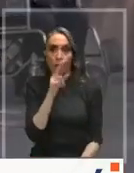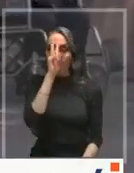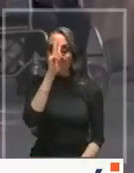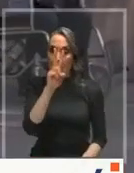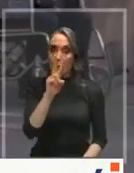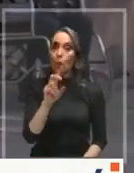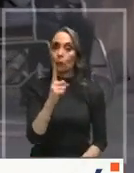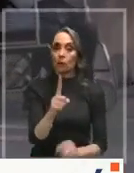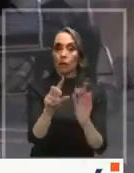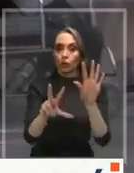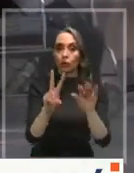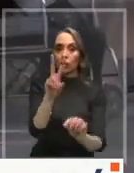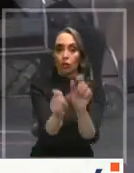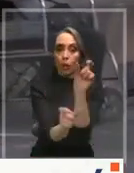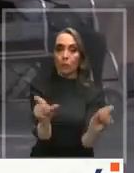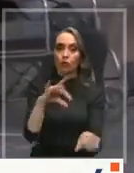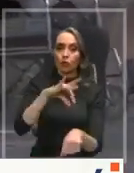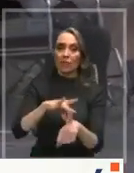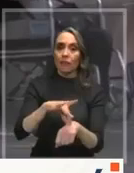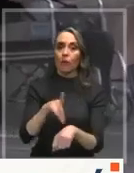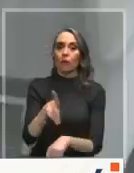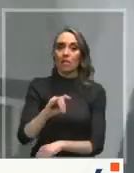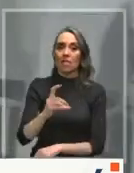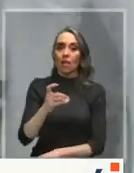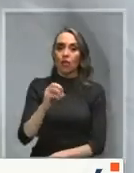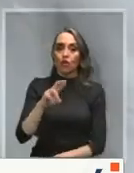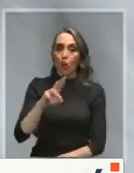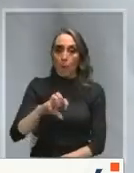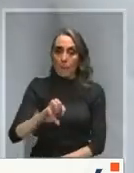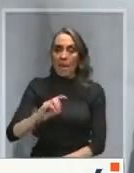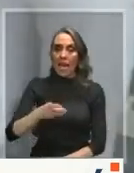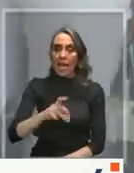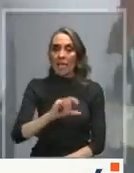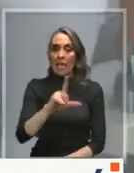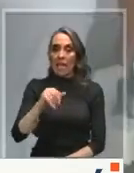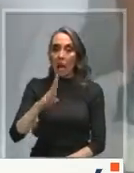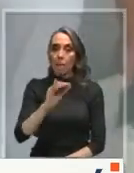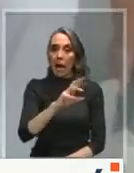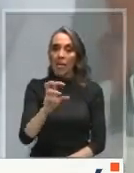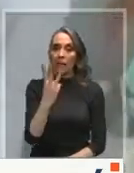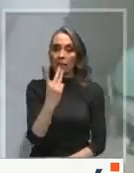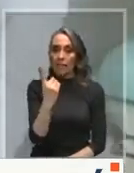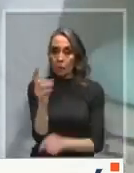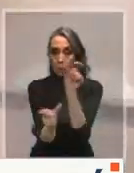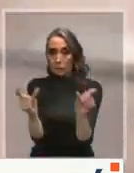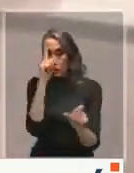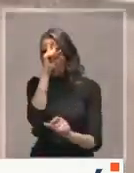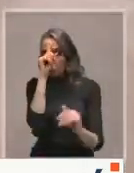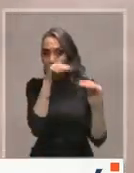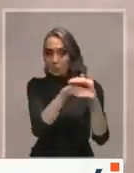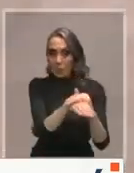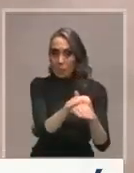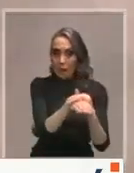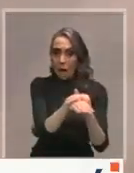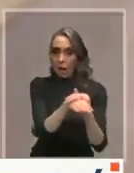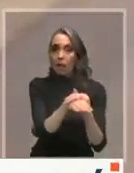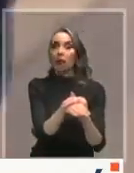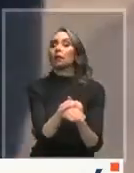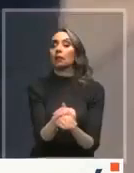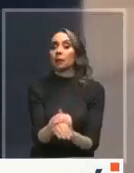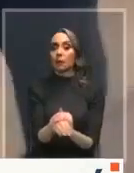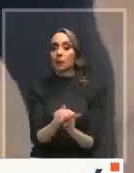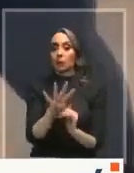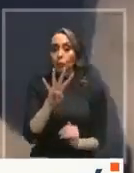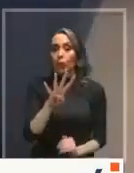registrado 182 casos del síndrome de Guillain-Barré. De ellos, 31 han debido ser hospitalizados y hasta ahora se han reportado al